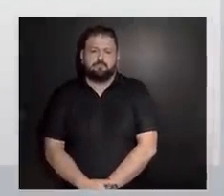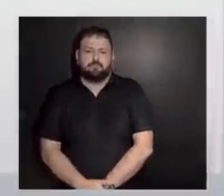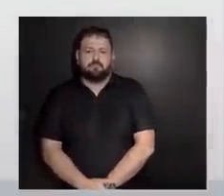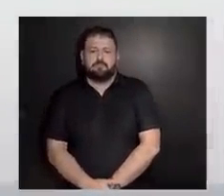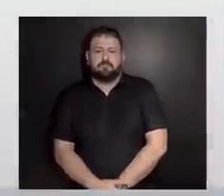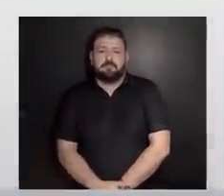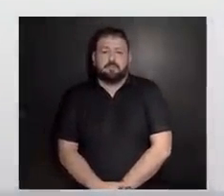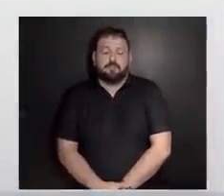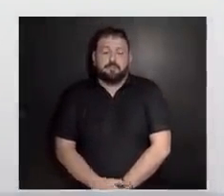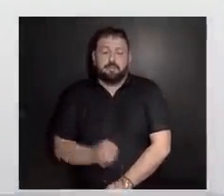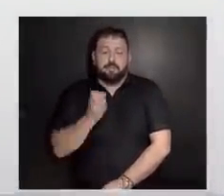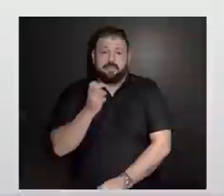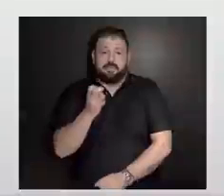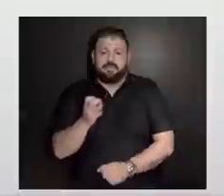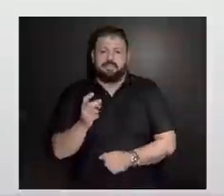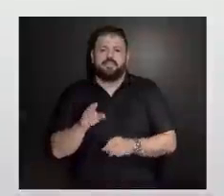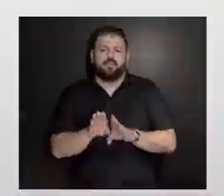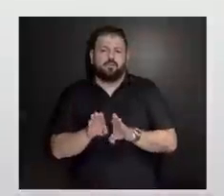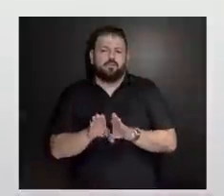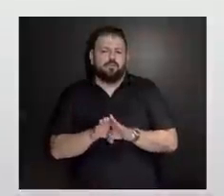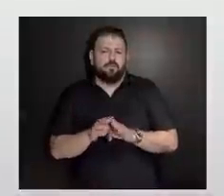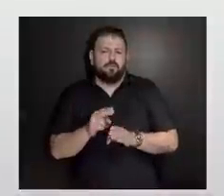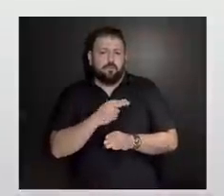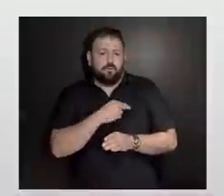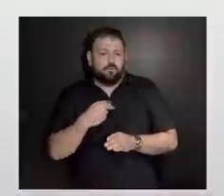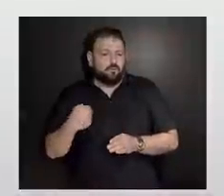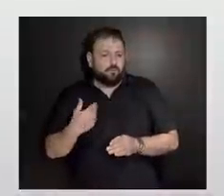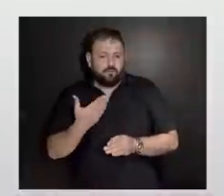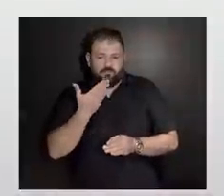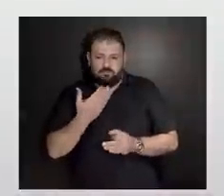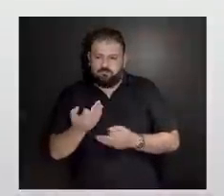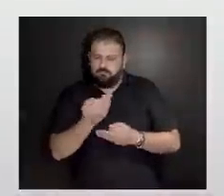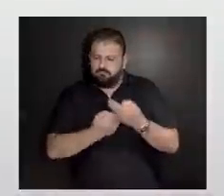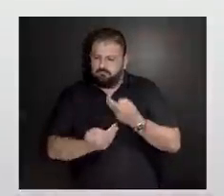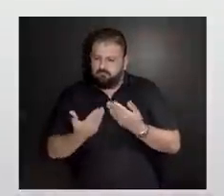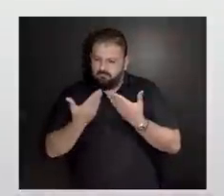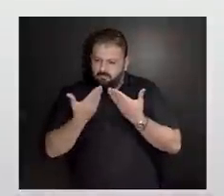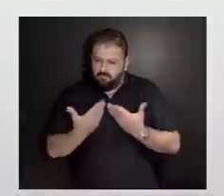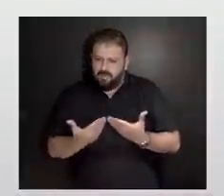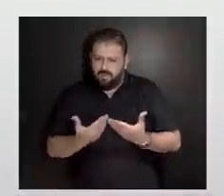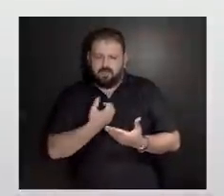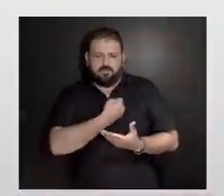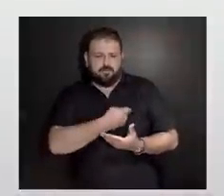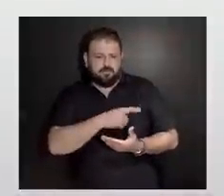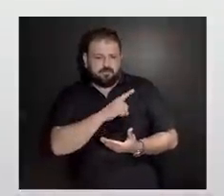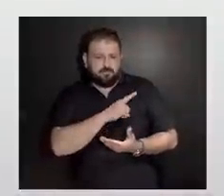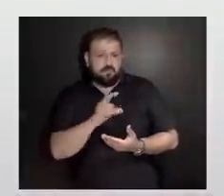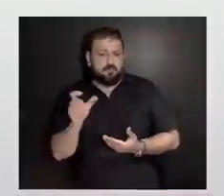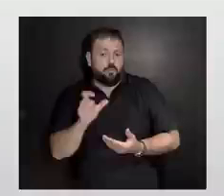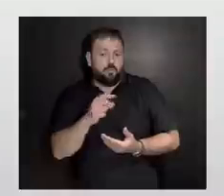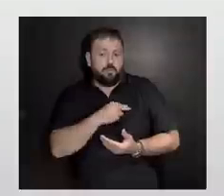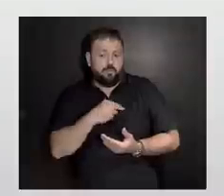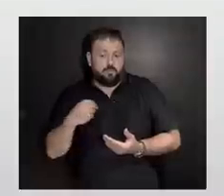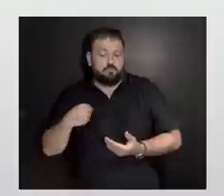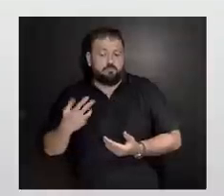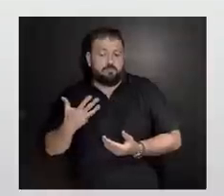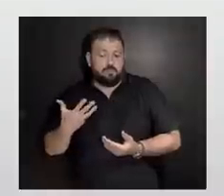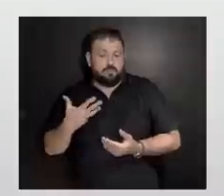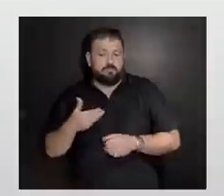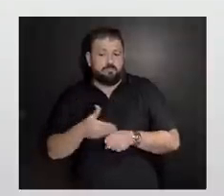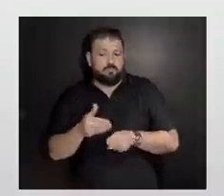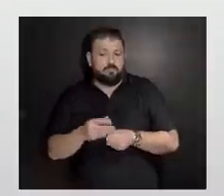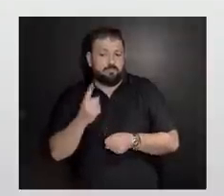El tratamiento va a ser, obviamente, mantener un estilo de vida saludable, porque aunque tengamos diabetes tipo 1, si